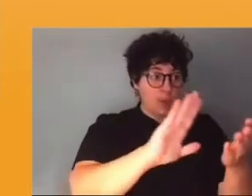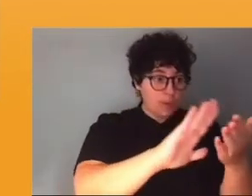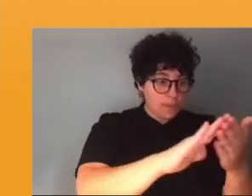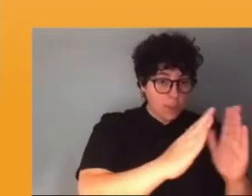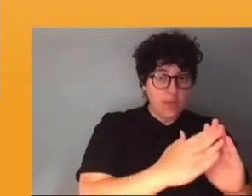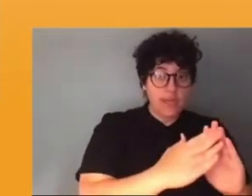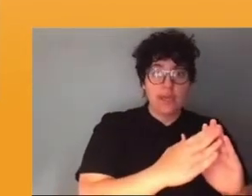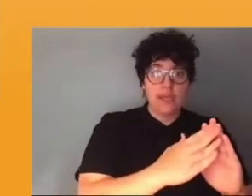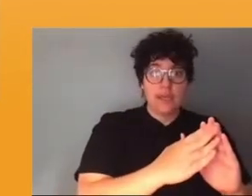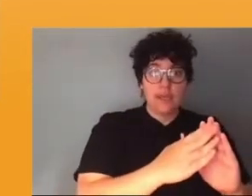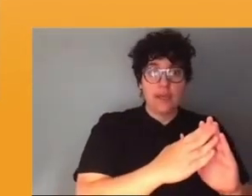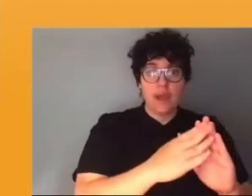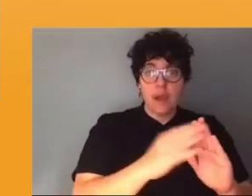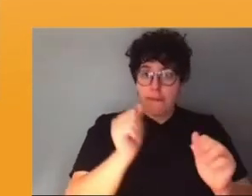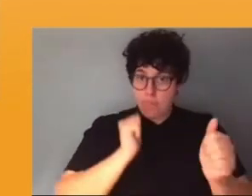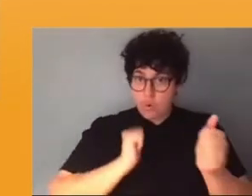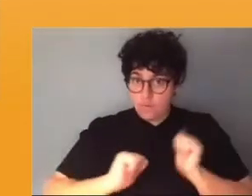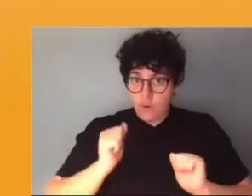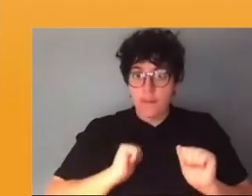a tu performance